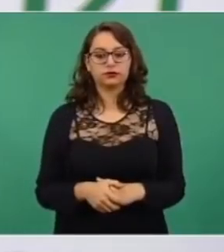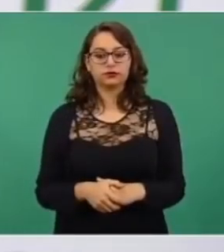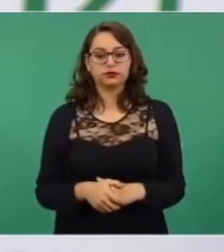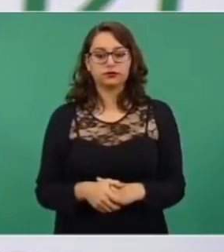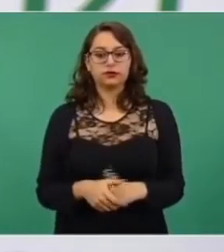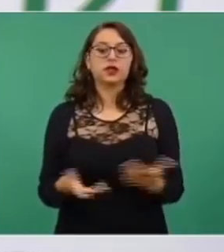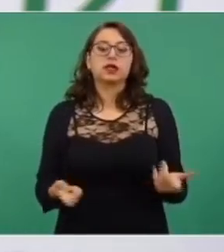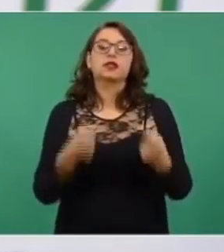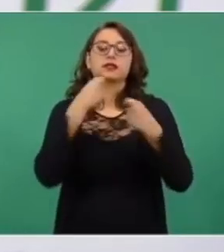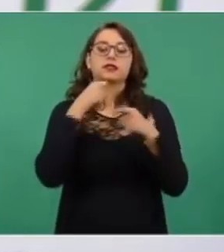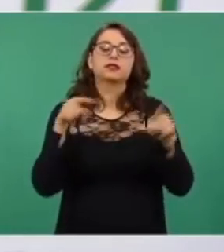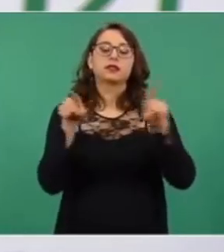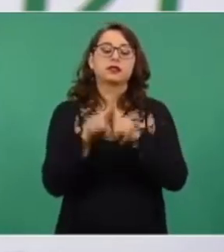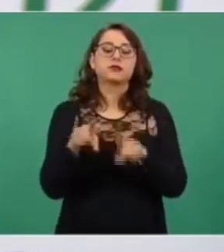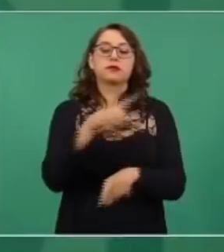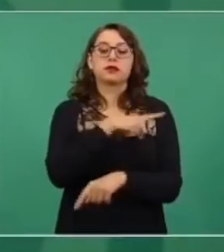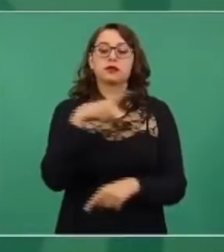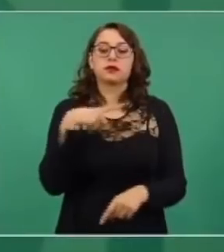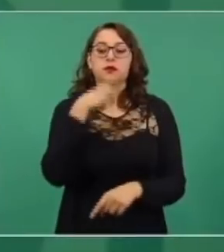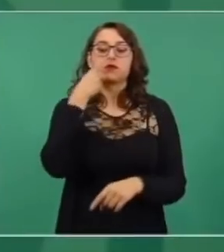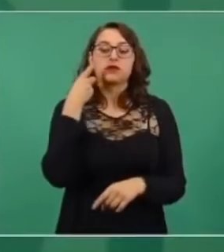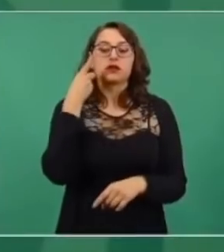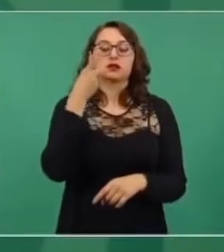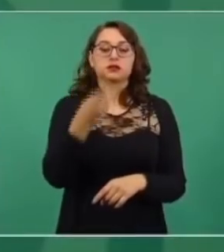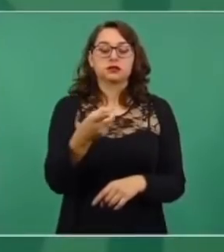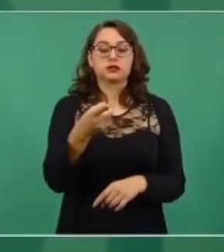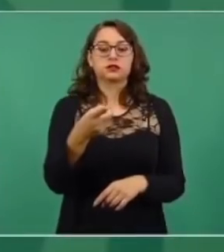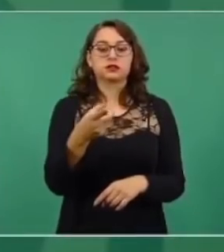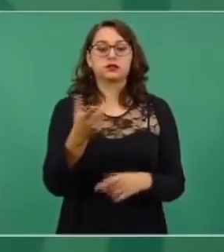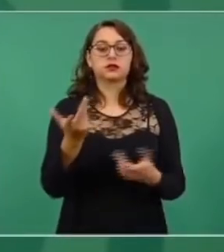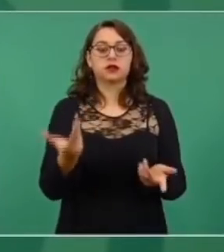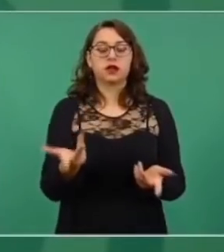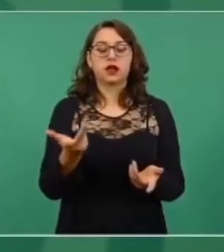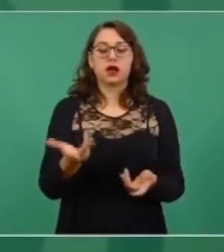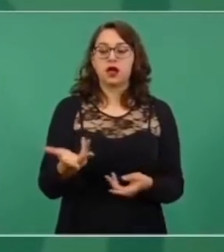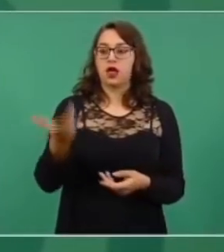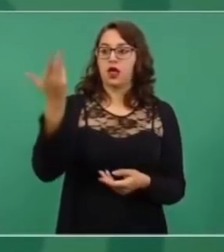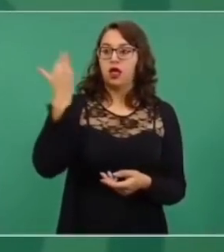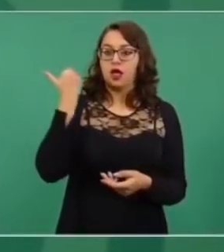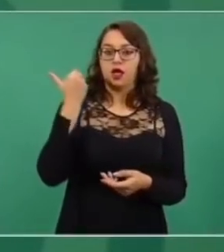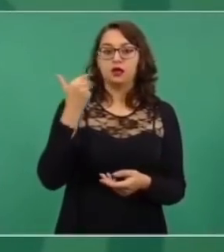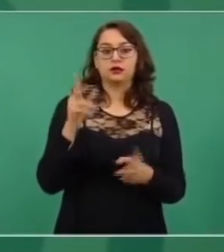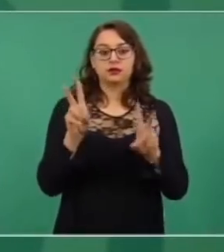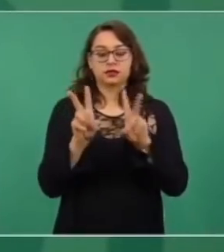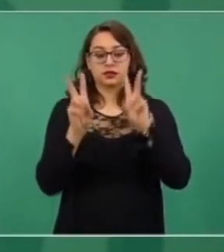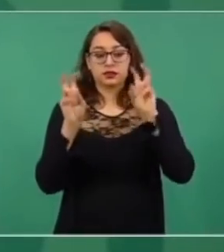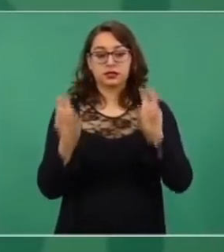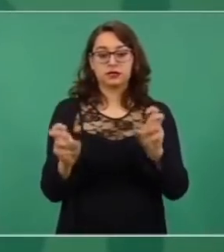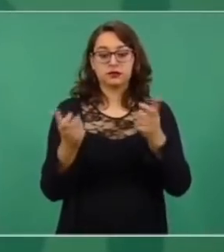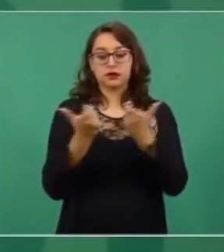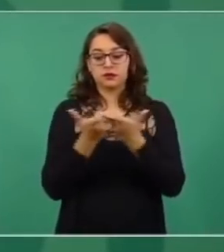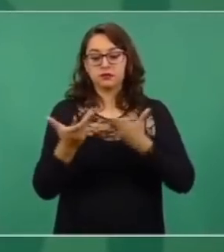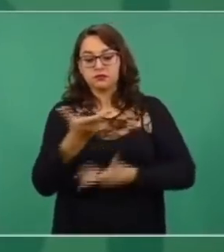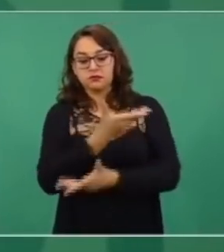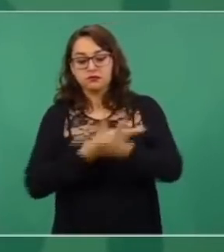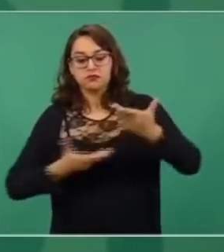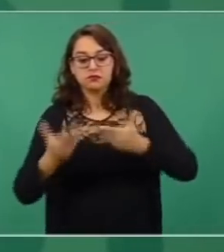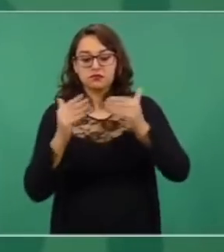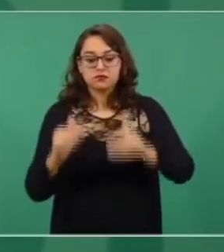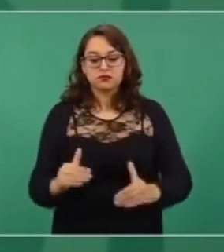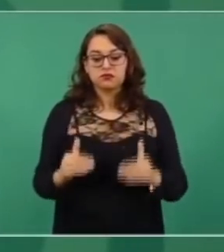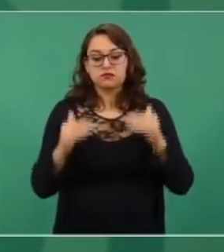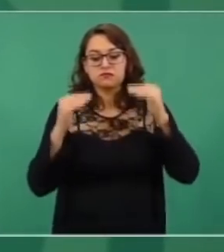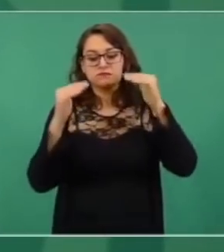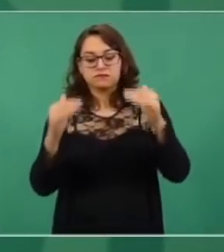este comentario, como ustedes recordarán, cuando fue el diálogo económico de alto nivel, se incluyó la frontera. Entonces, la siguiente